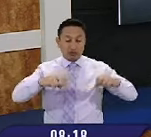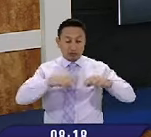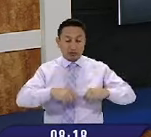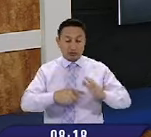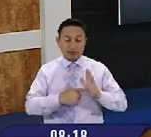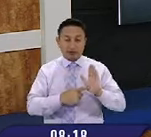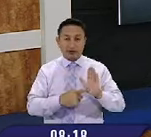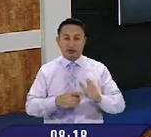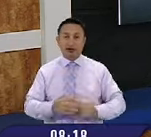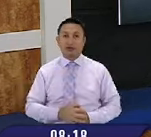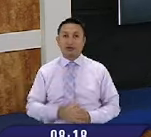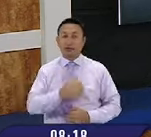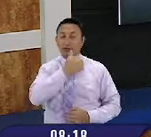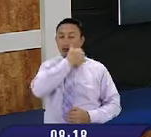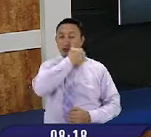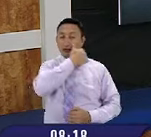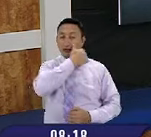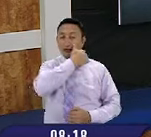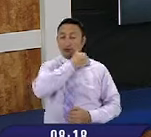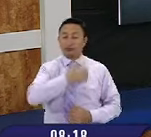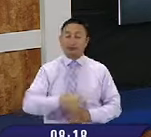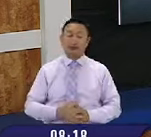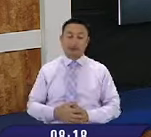respectivas investigaciones. Veamos.